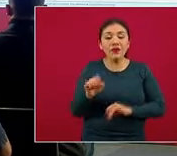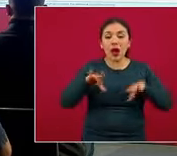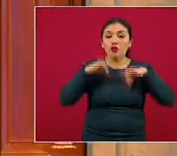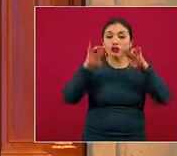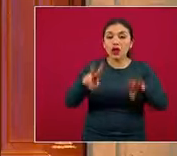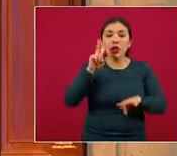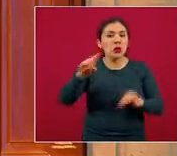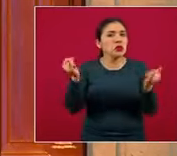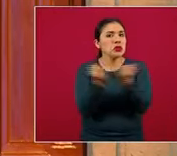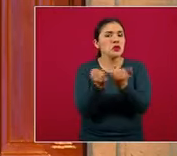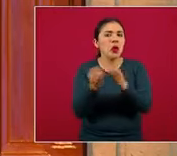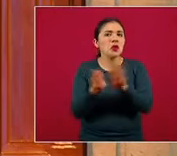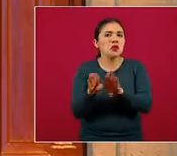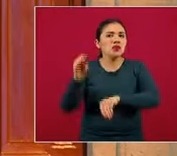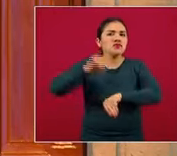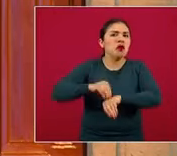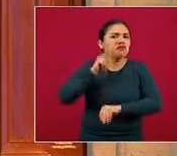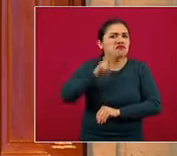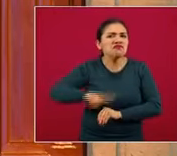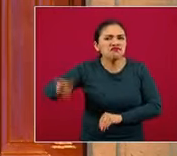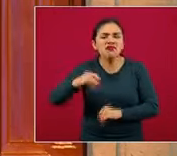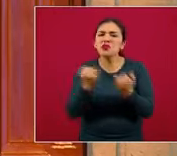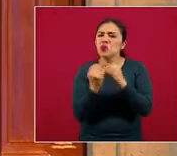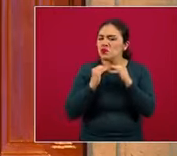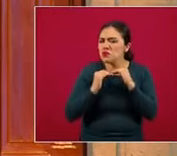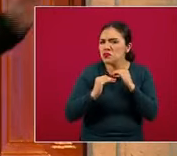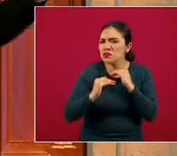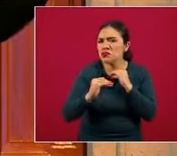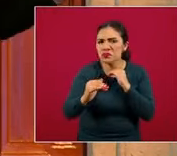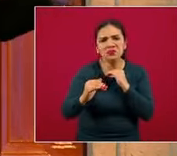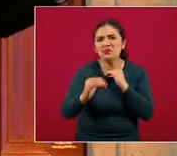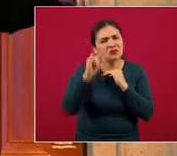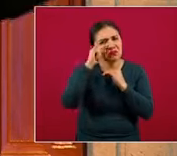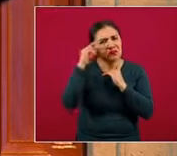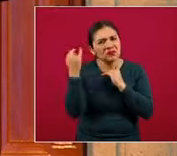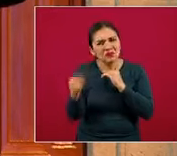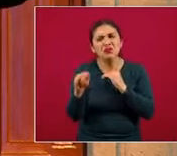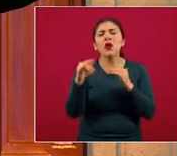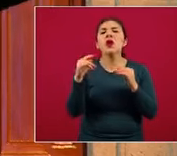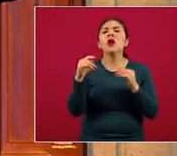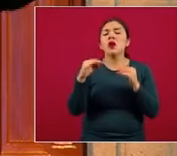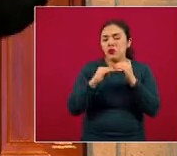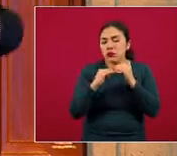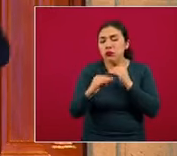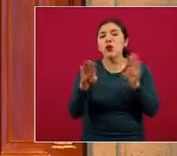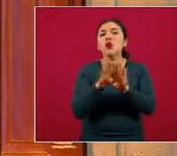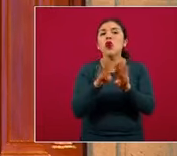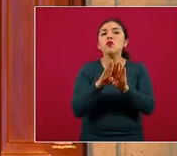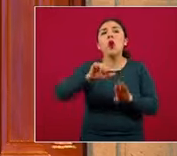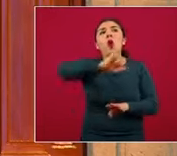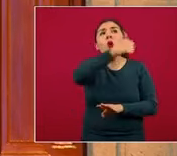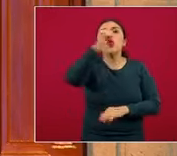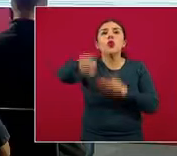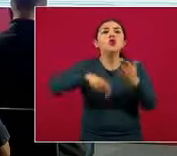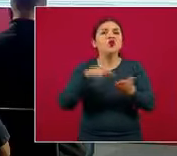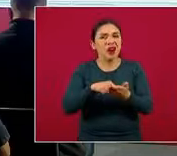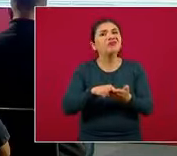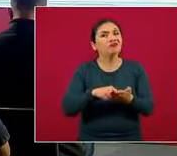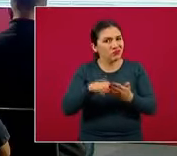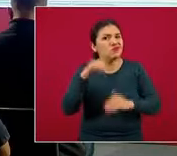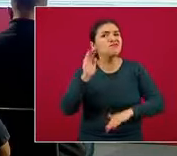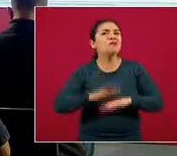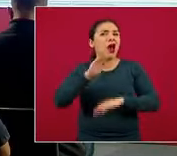manteniendo este comportamiento todavía basal, o al menos basal en comparación pues con las otras regiones que sí